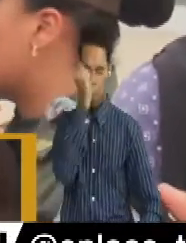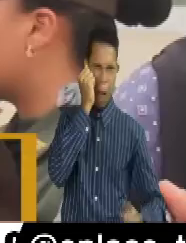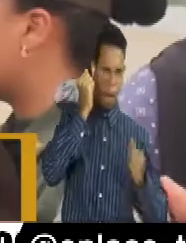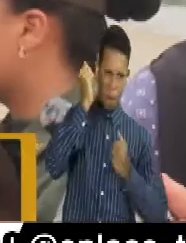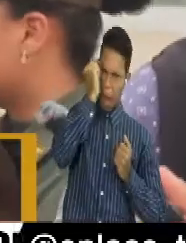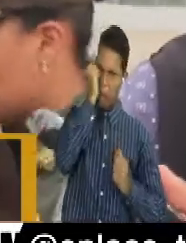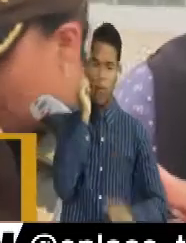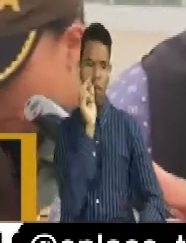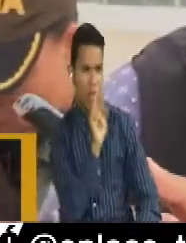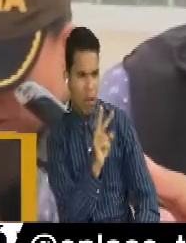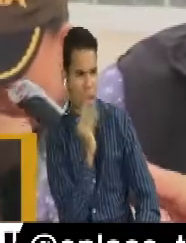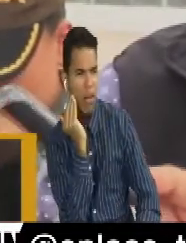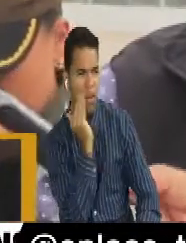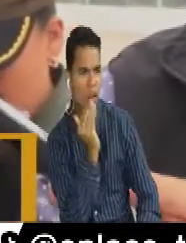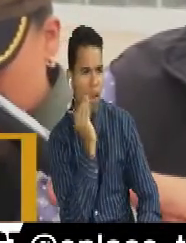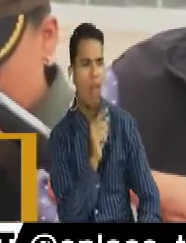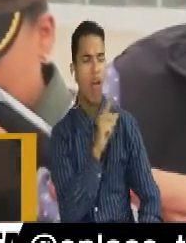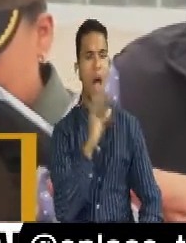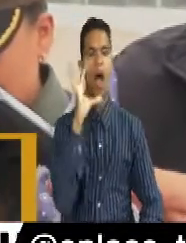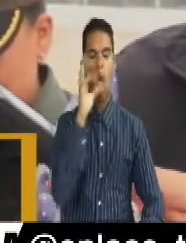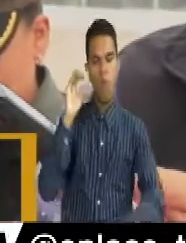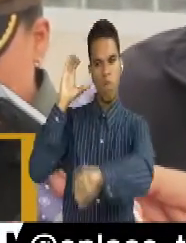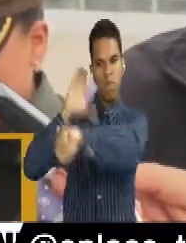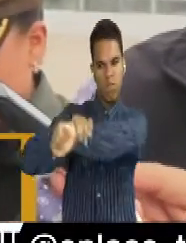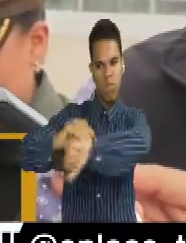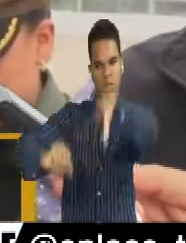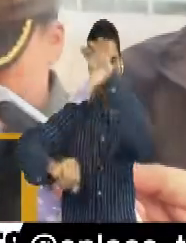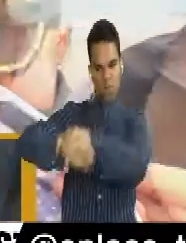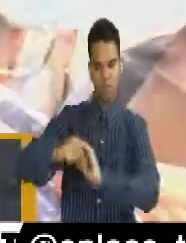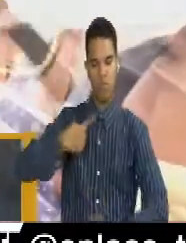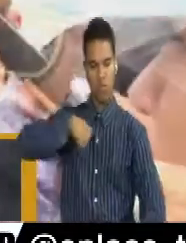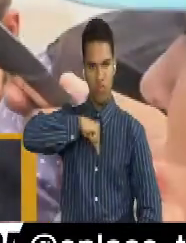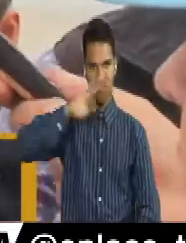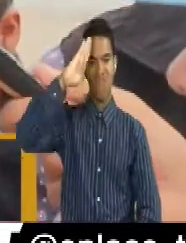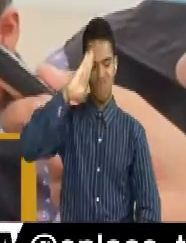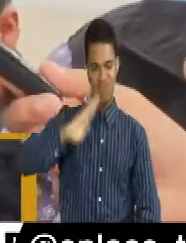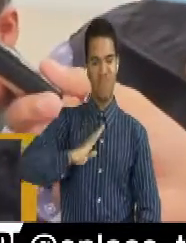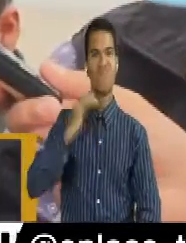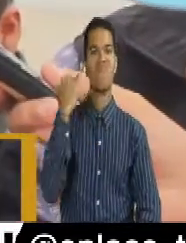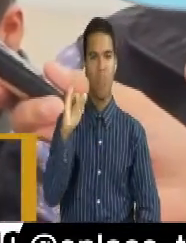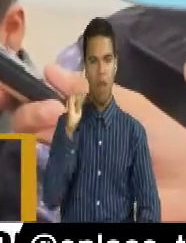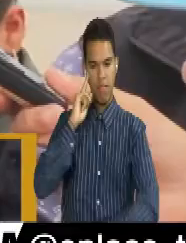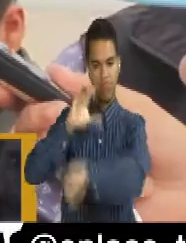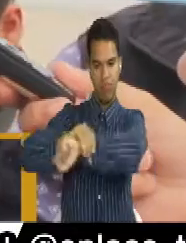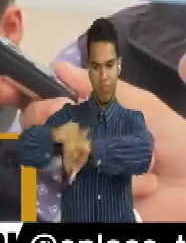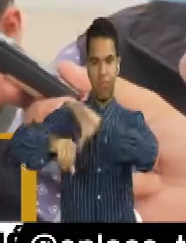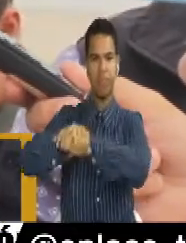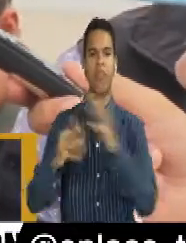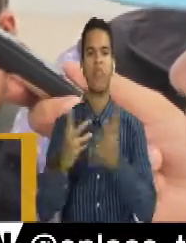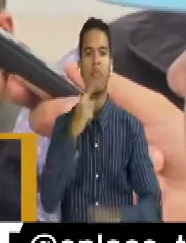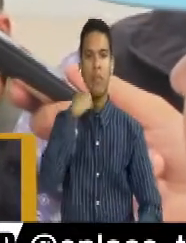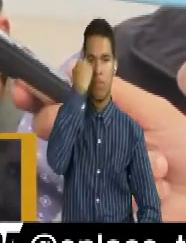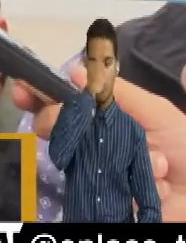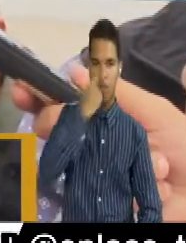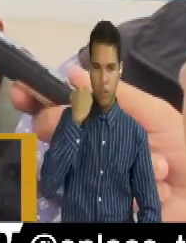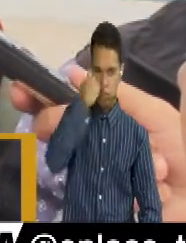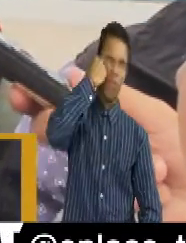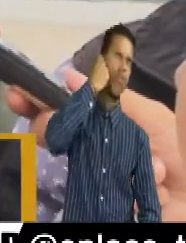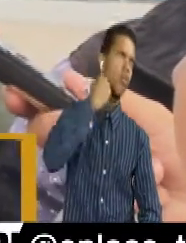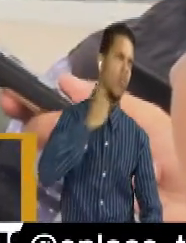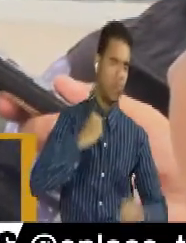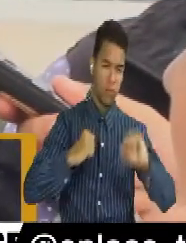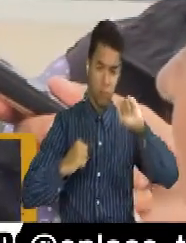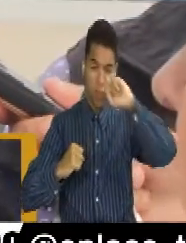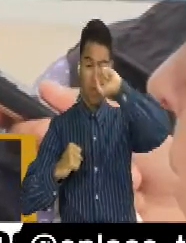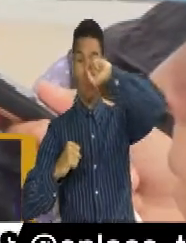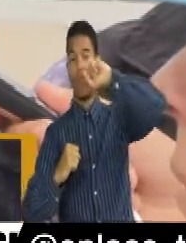se presenta la captura en flagrancia por parte de nuestros uniformados. Tiene golpes a nivel del rostro,